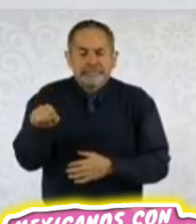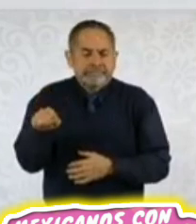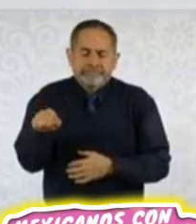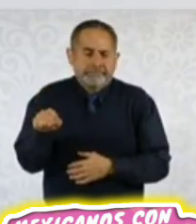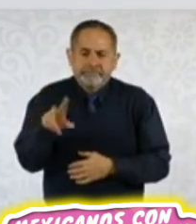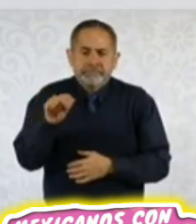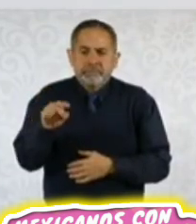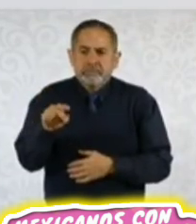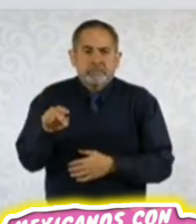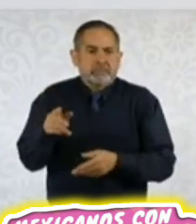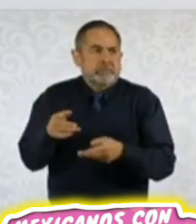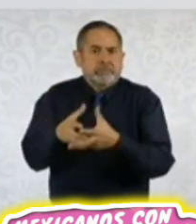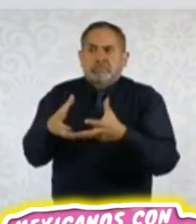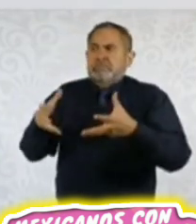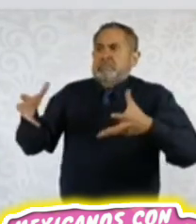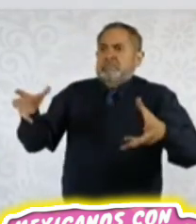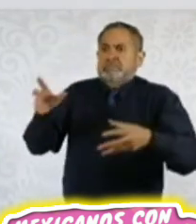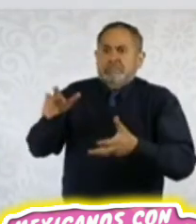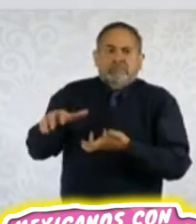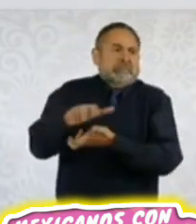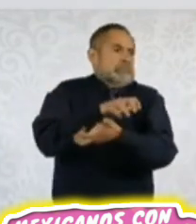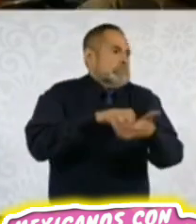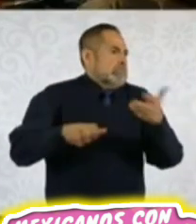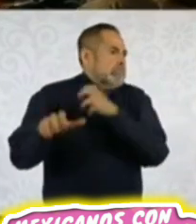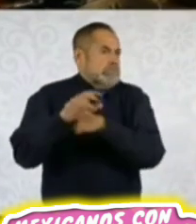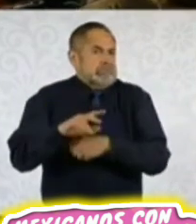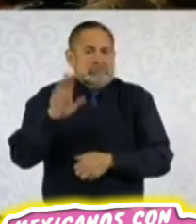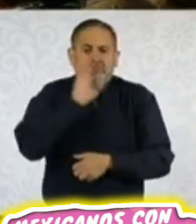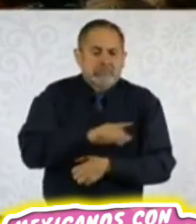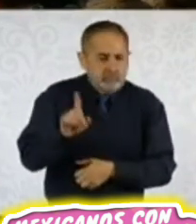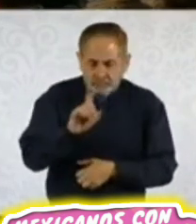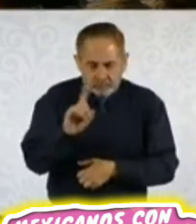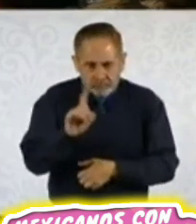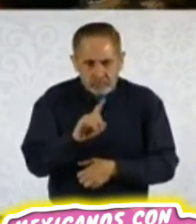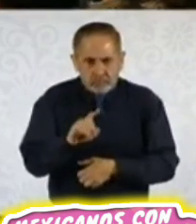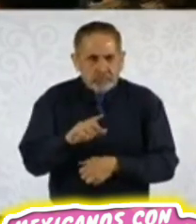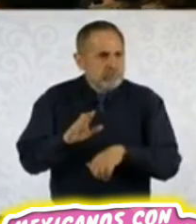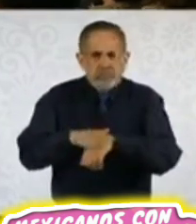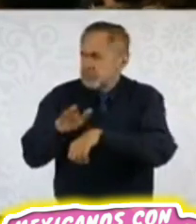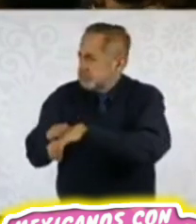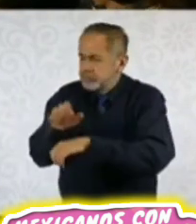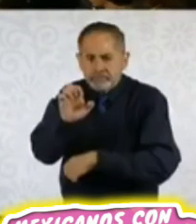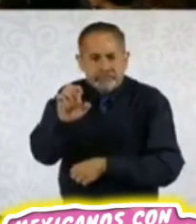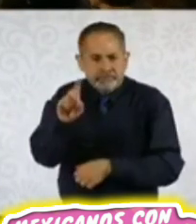un crecimiento desordenado. Entonces vamos a darle seguimiento con Edna, que anda por aquí,